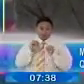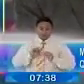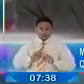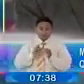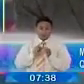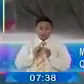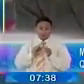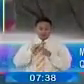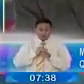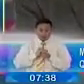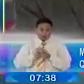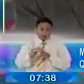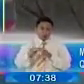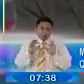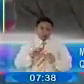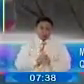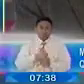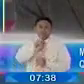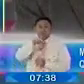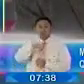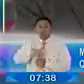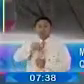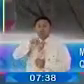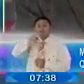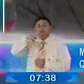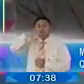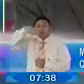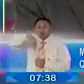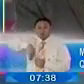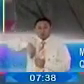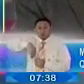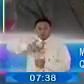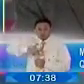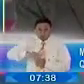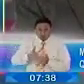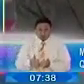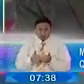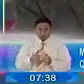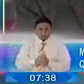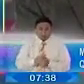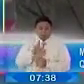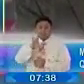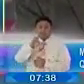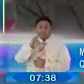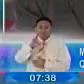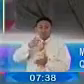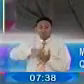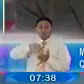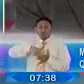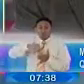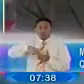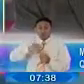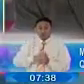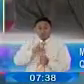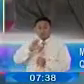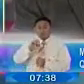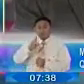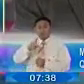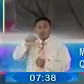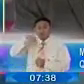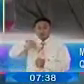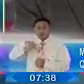por resultados en 1,000 kilómetros de red vial estatal. Ya tenemos, son 7 contratos con CAP, y este es un